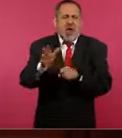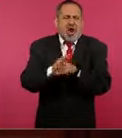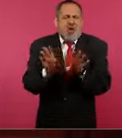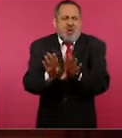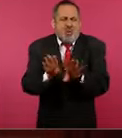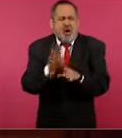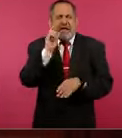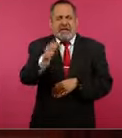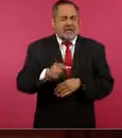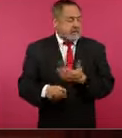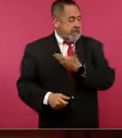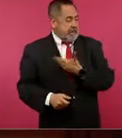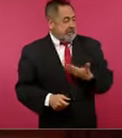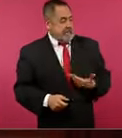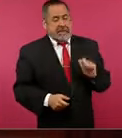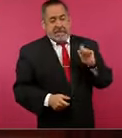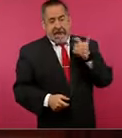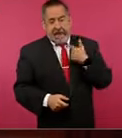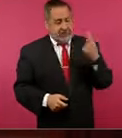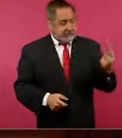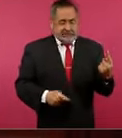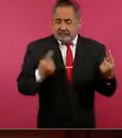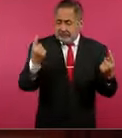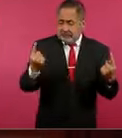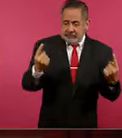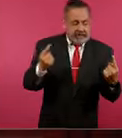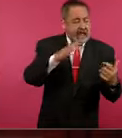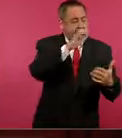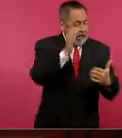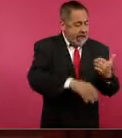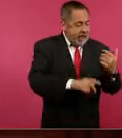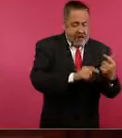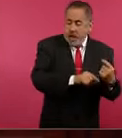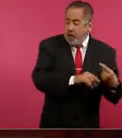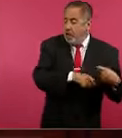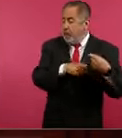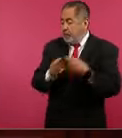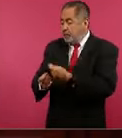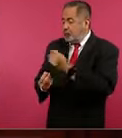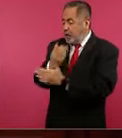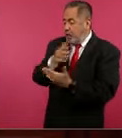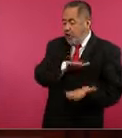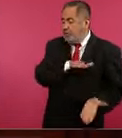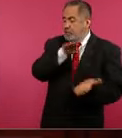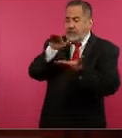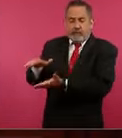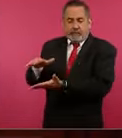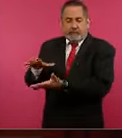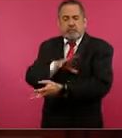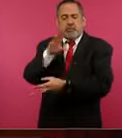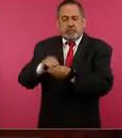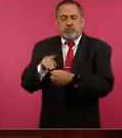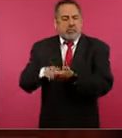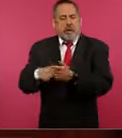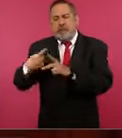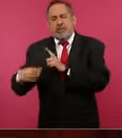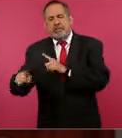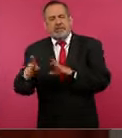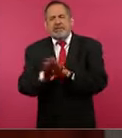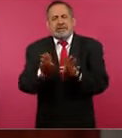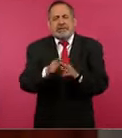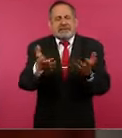proceso de transición de, pues, ahora sí dicen del de Despeñanero a la Cuarta Transformación?